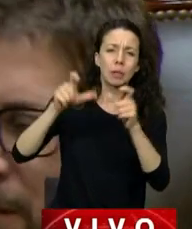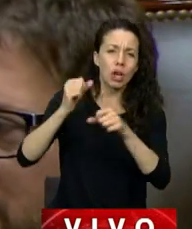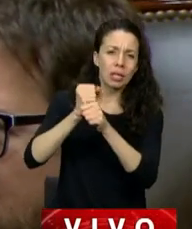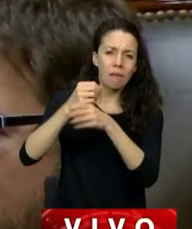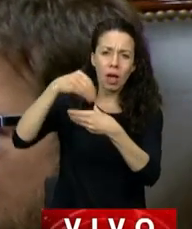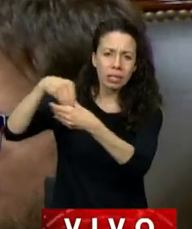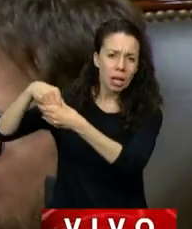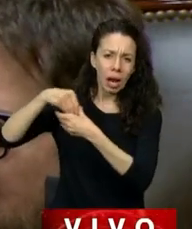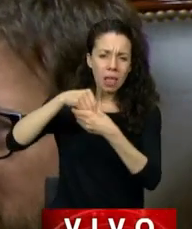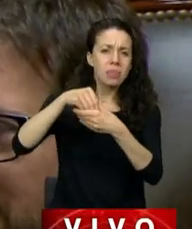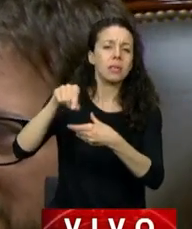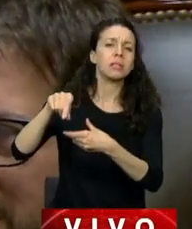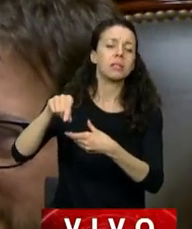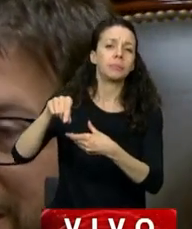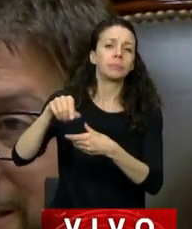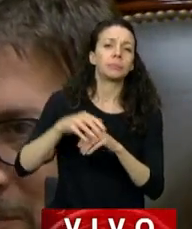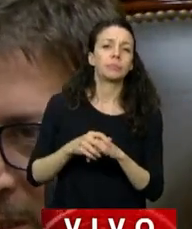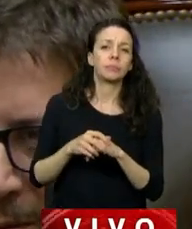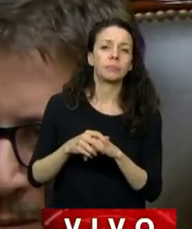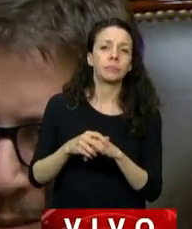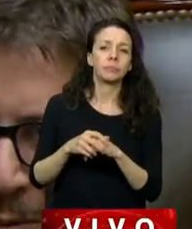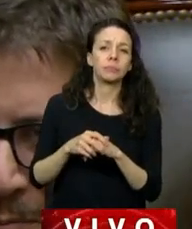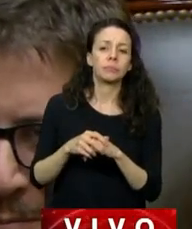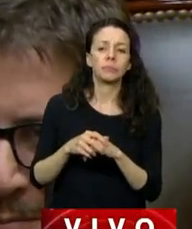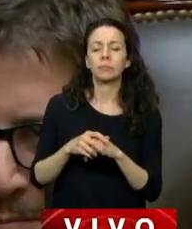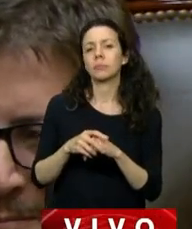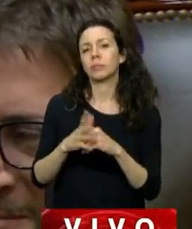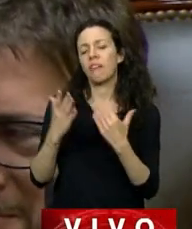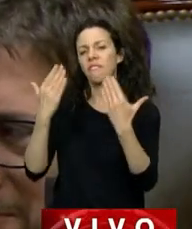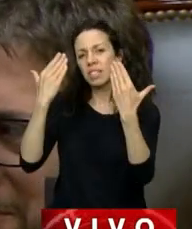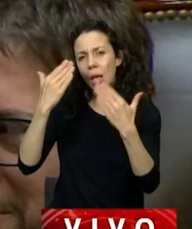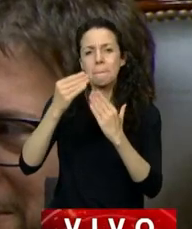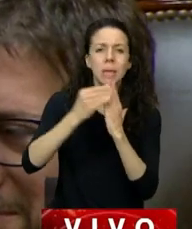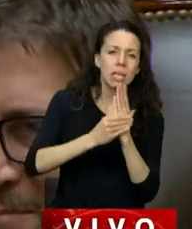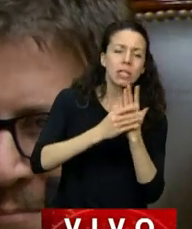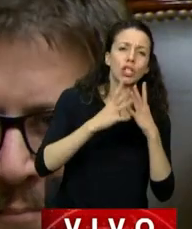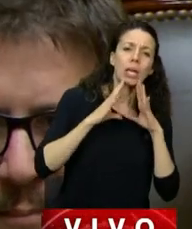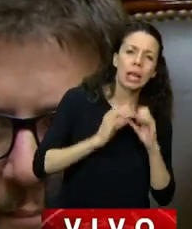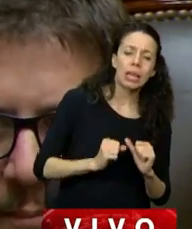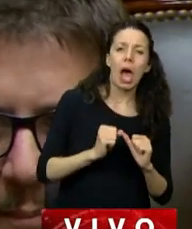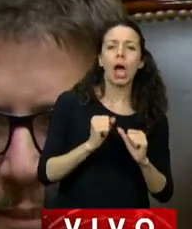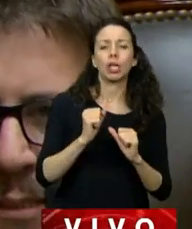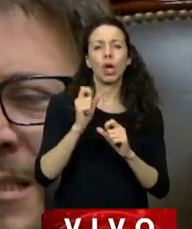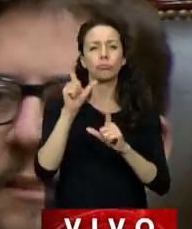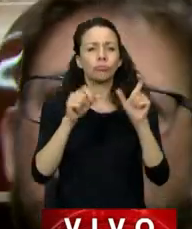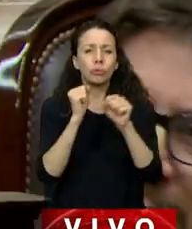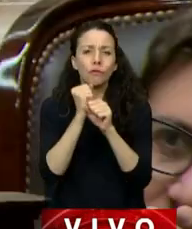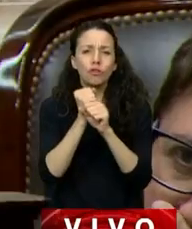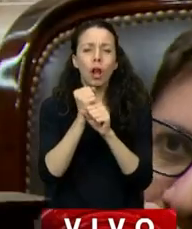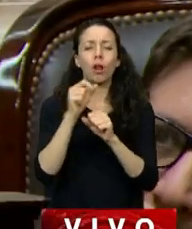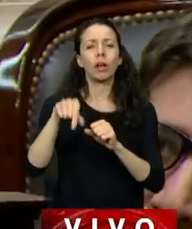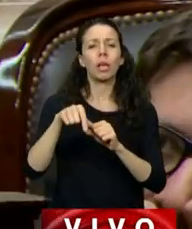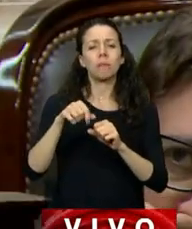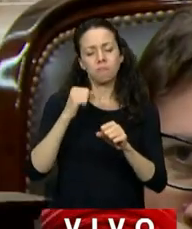todos los partidos políticos, y a todos los ministros, secretarios y funcionarios que se tomaron el trabajo de venir al